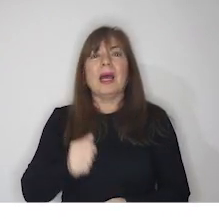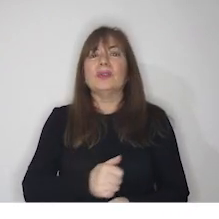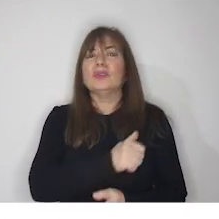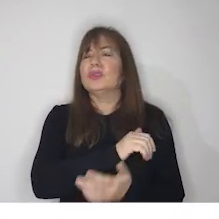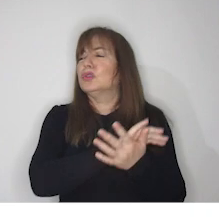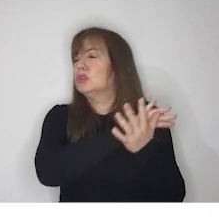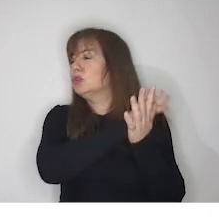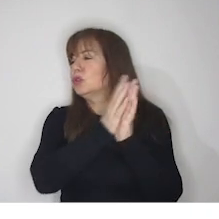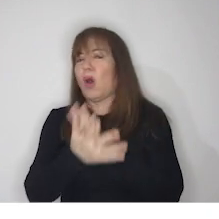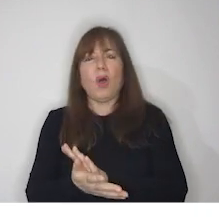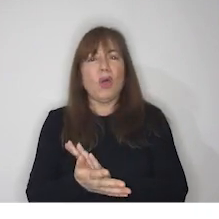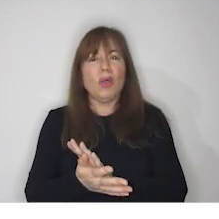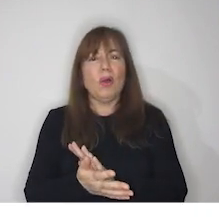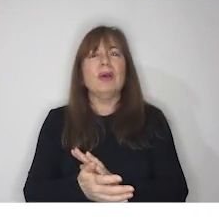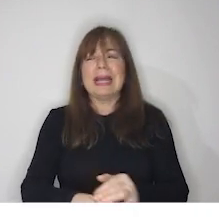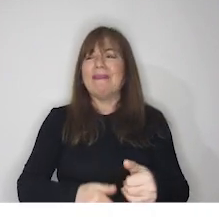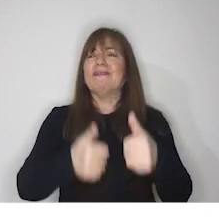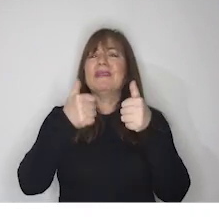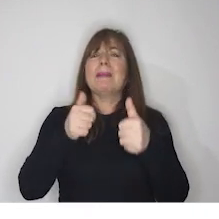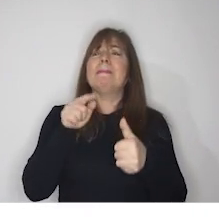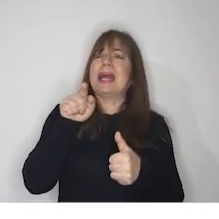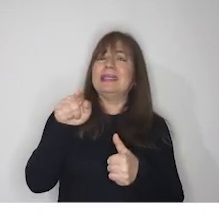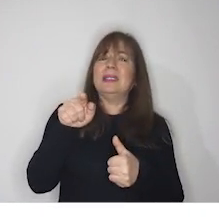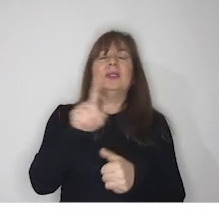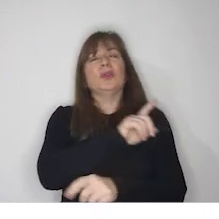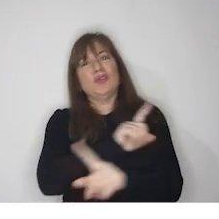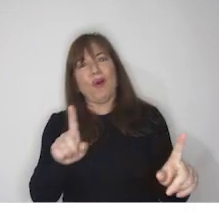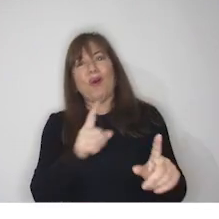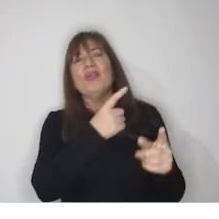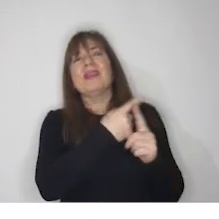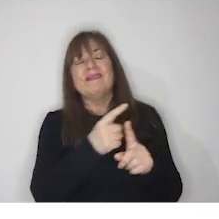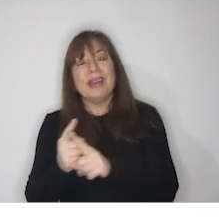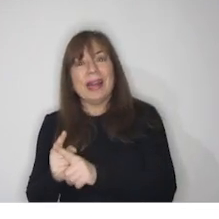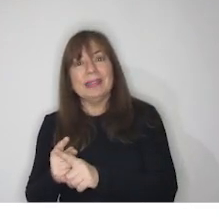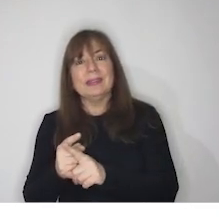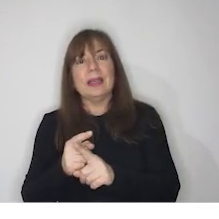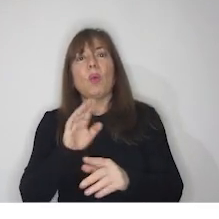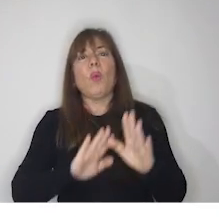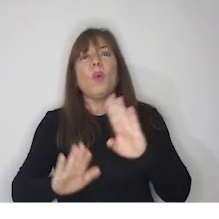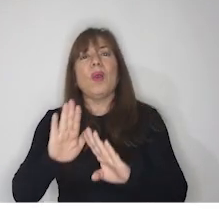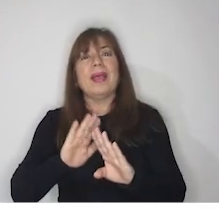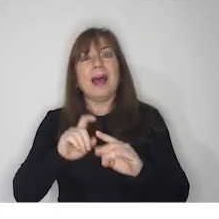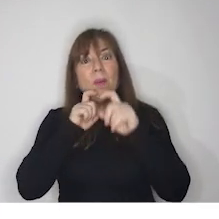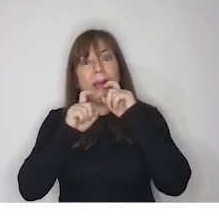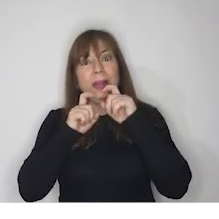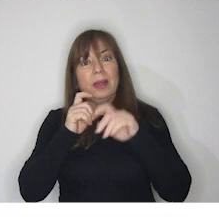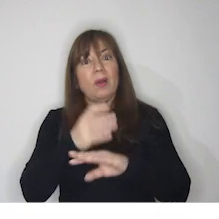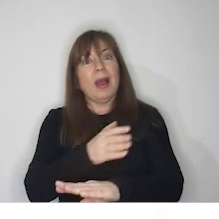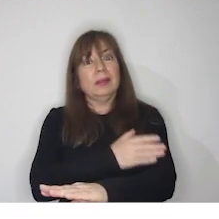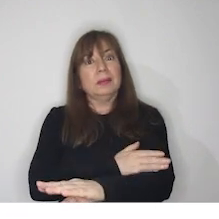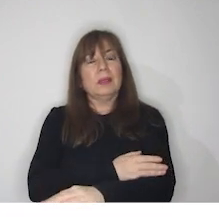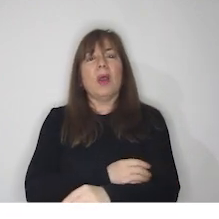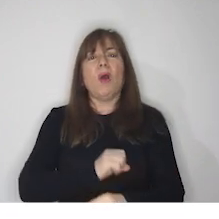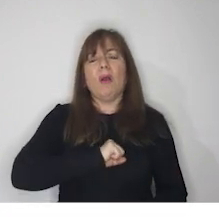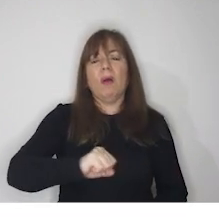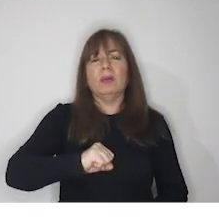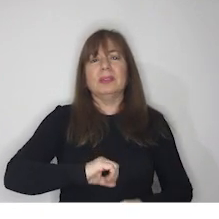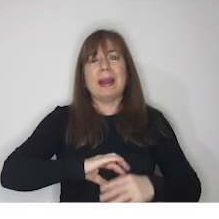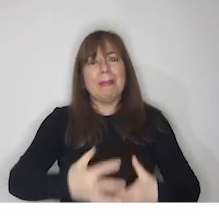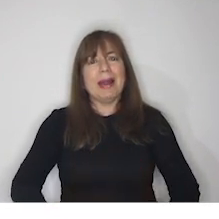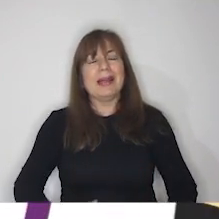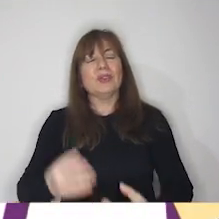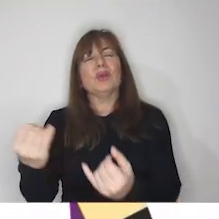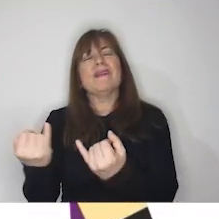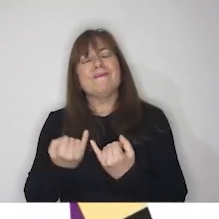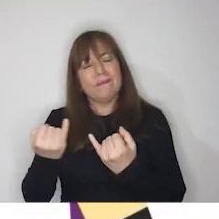vive con discapacidad. El objetivo de esto es para que tú aprendas que no todos los métodos son efectivos en todas las personas.